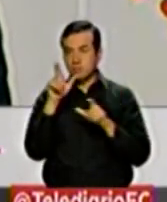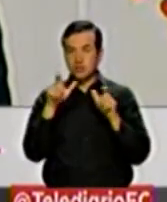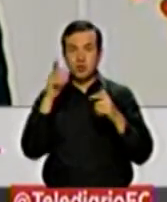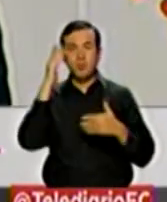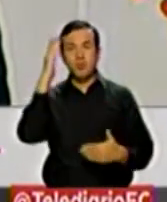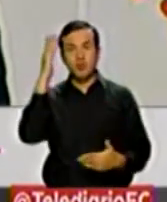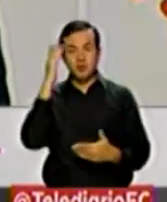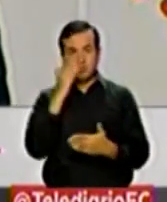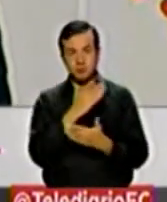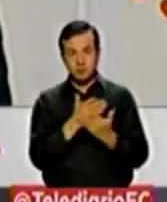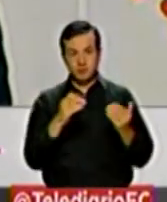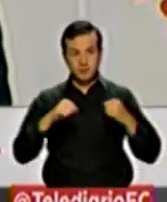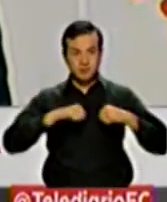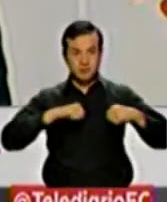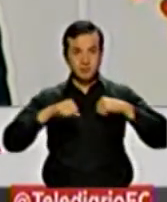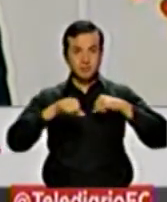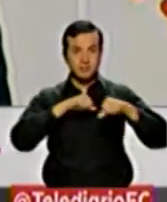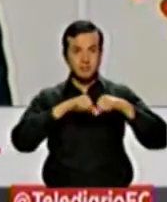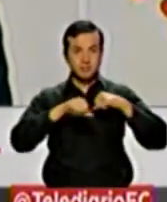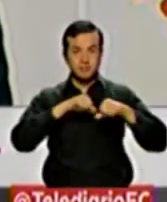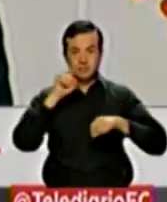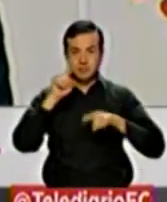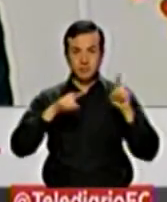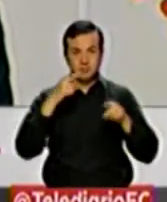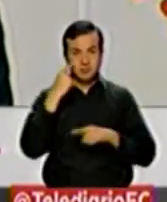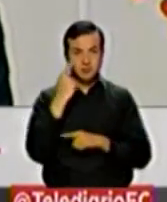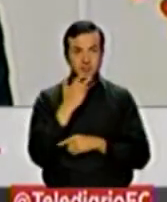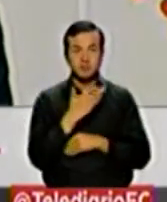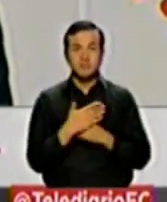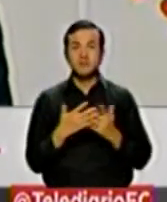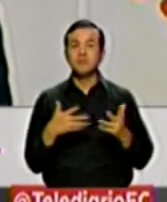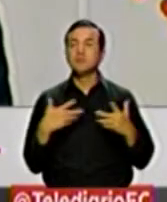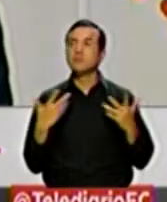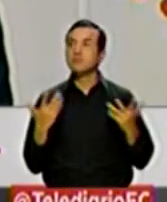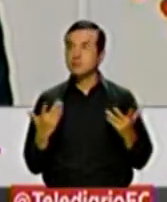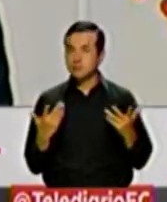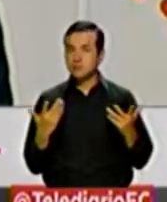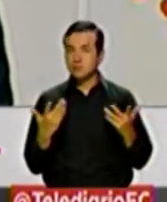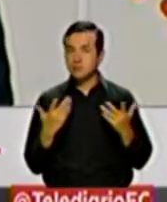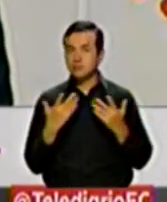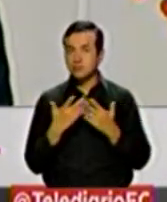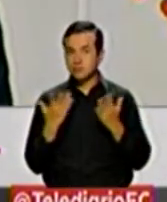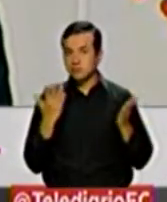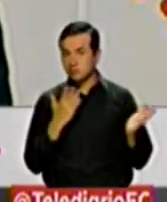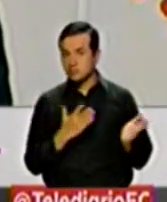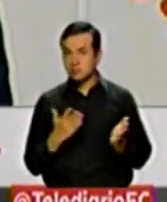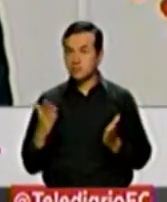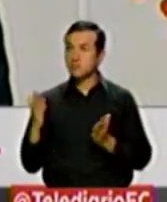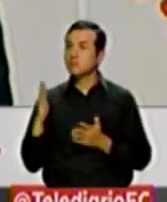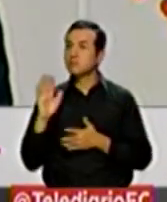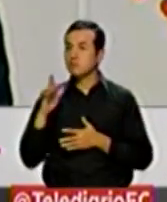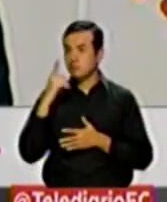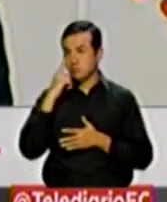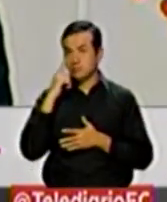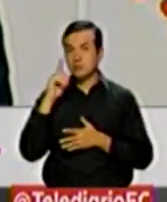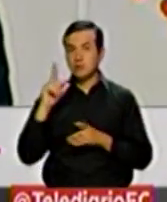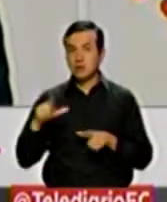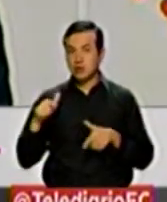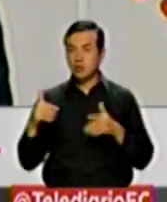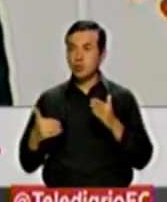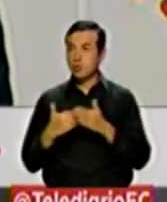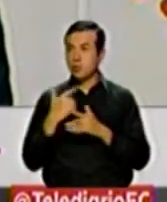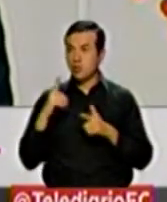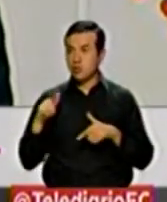política y de gestión administrativa, porque un poco es, ahí está el sucesor de Lenín Moreno.